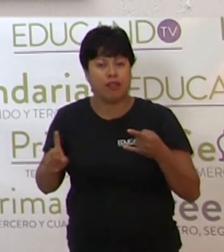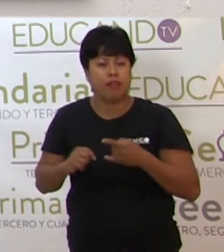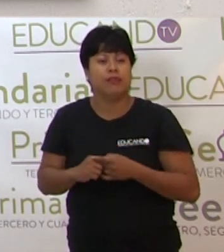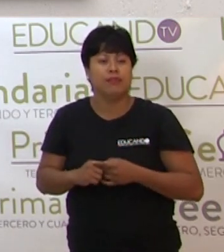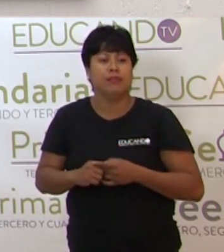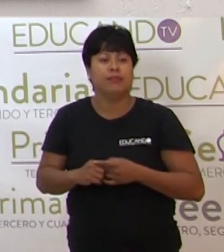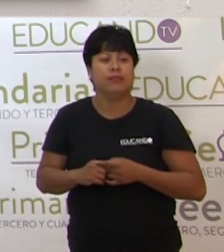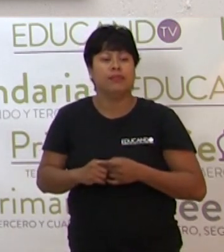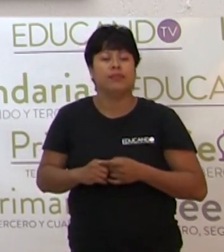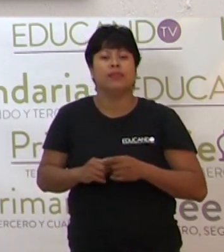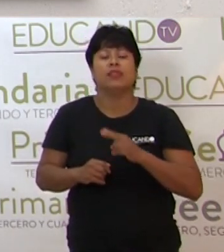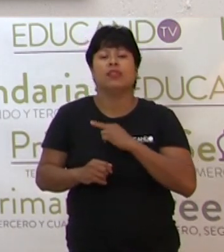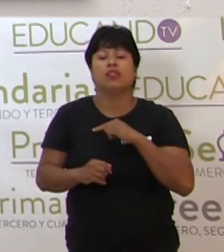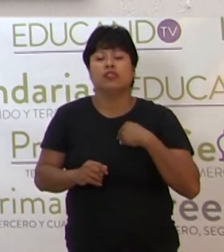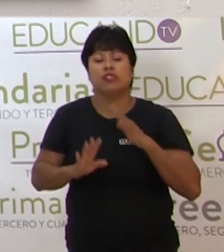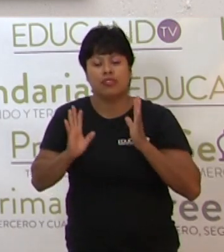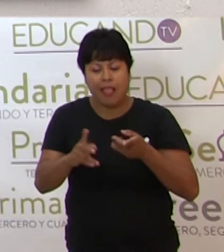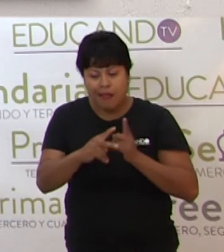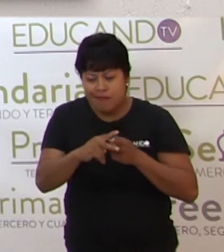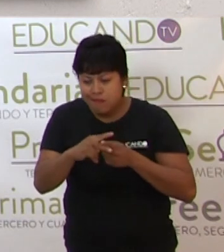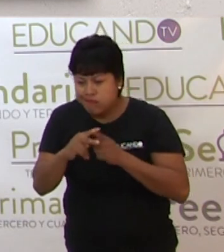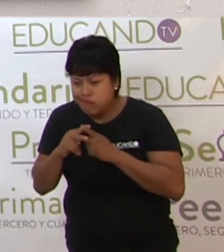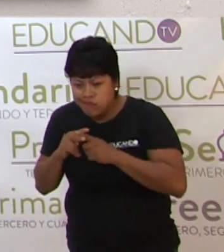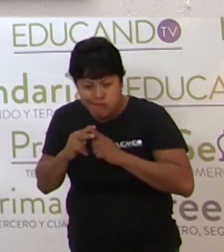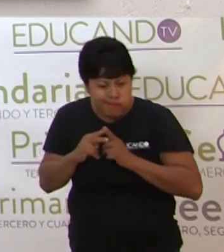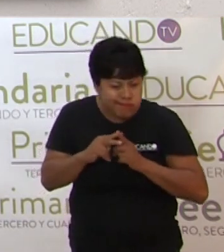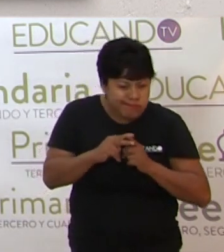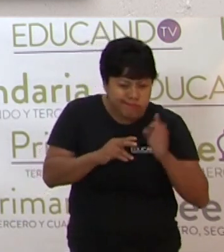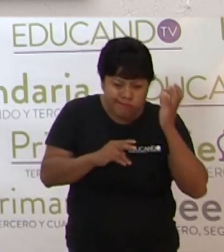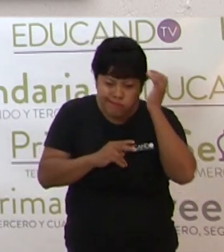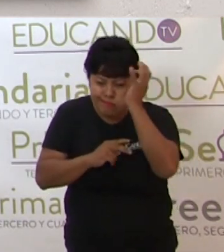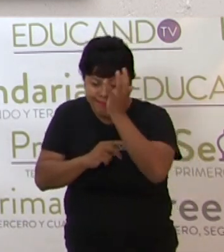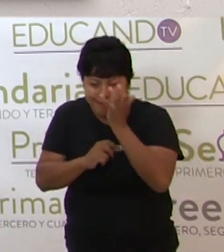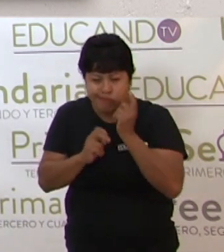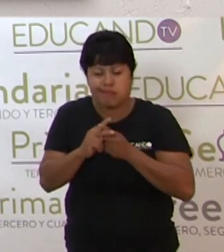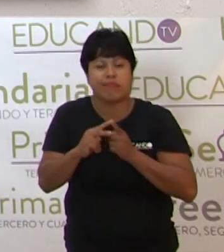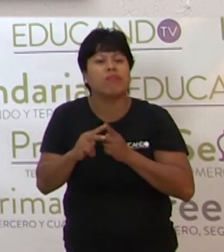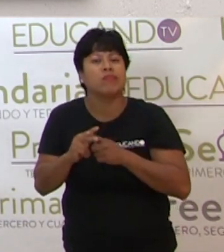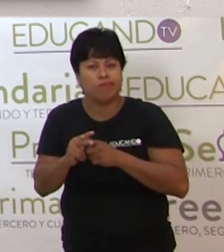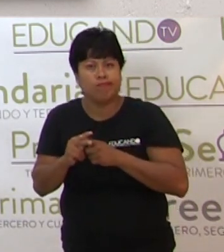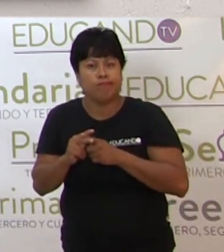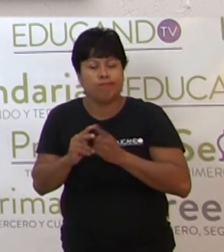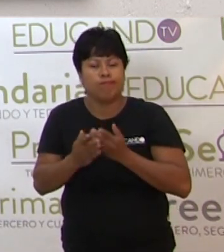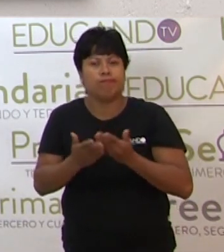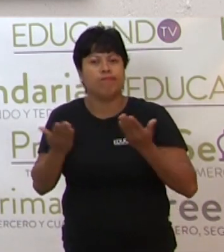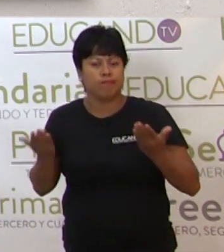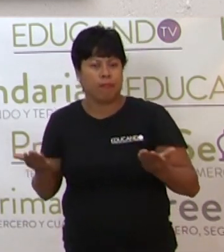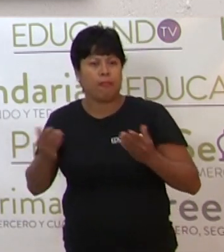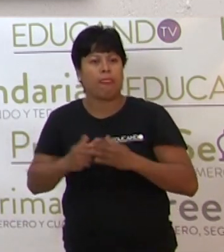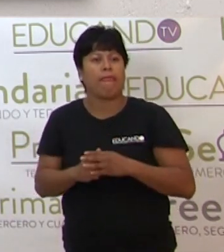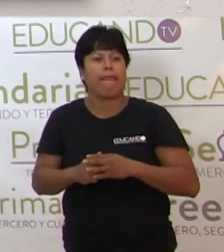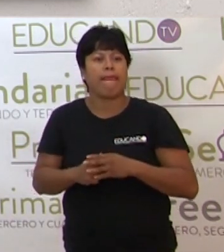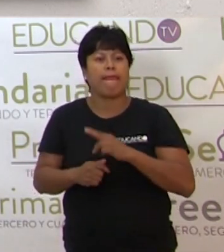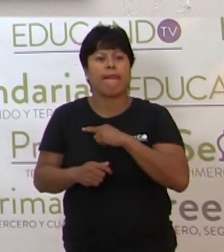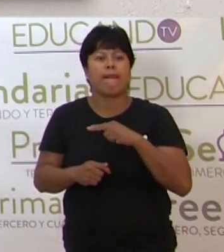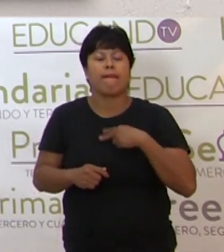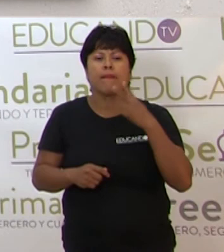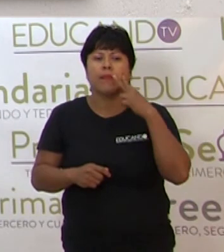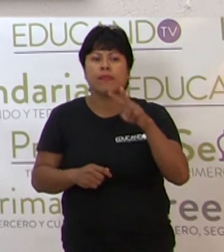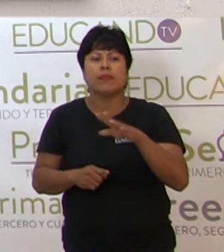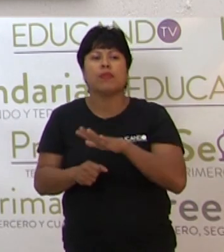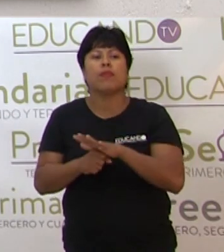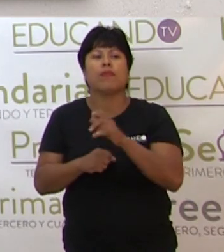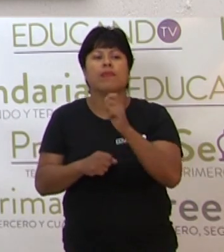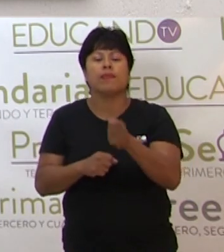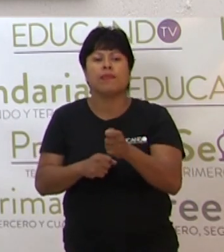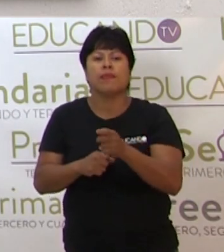¿sí?, ya calculamos, ya hicimos un cálculo, ¿sí? Ahora vamos a ver cuál